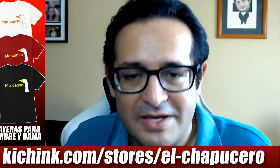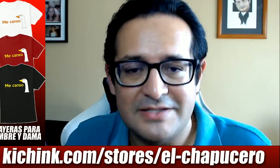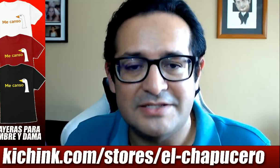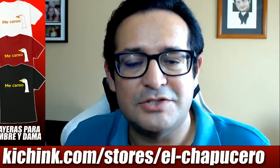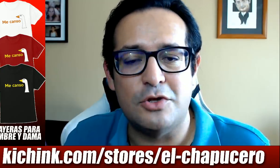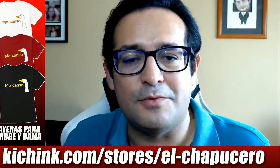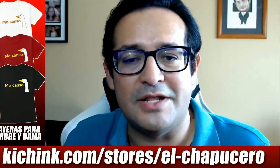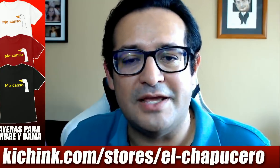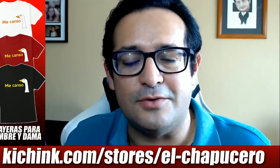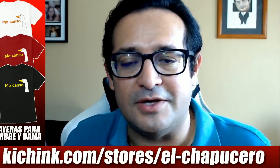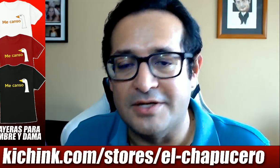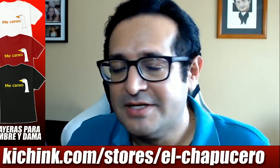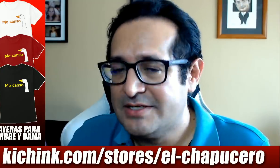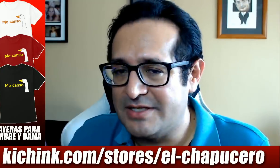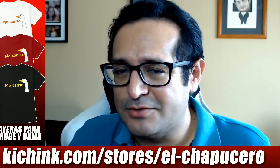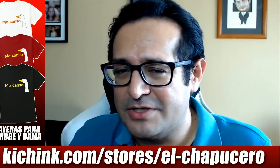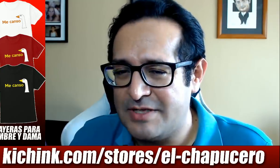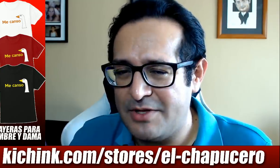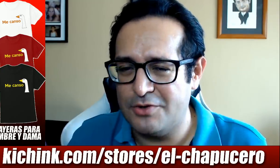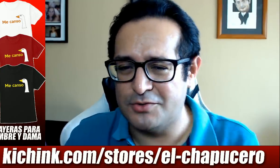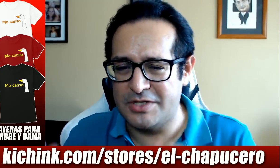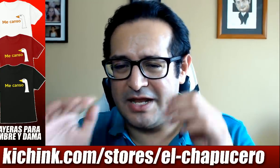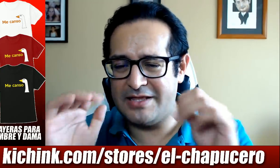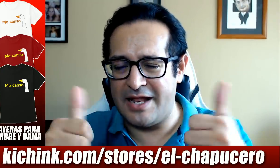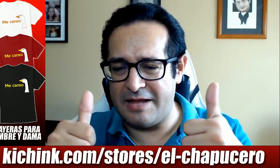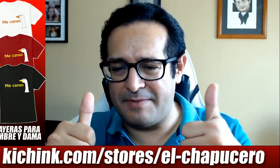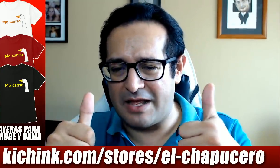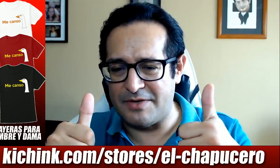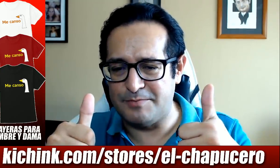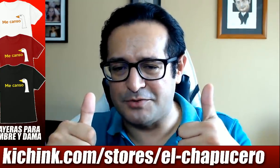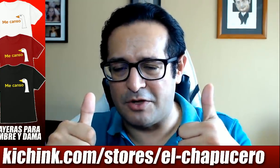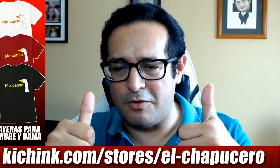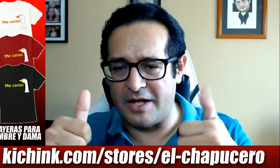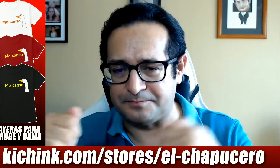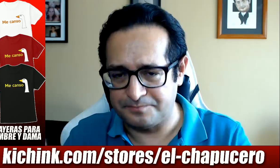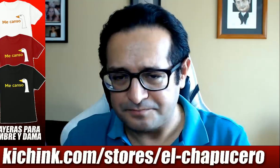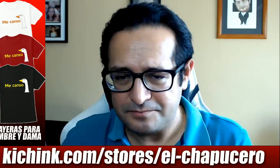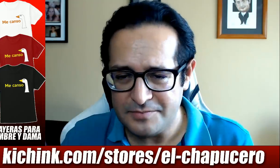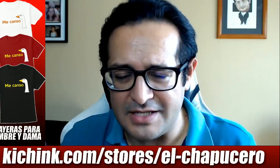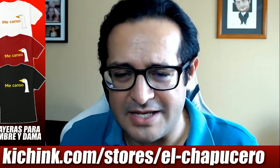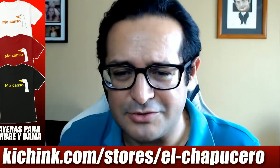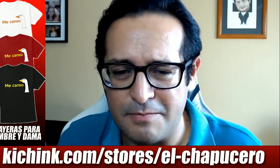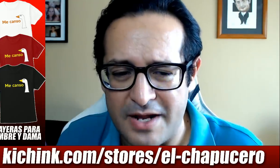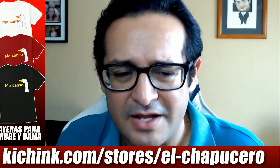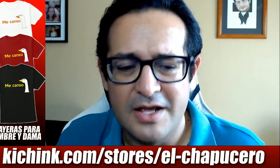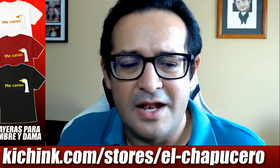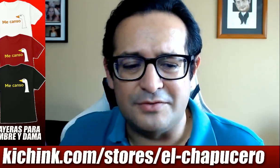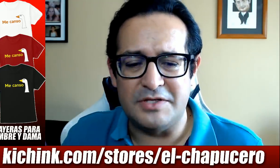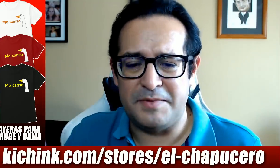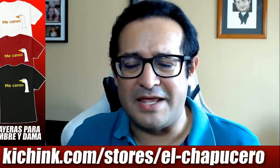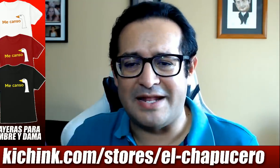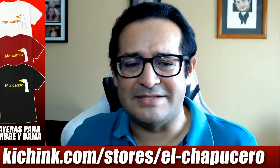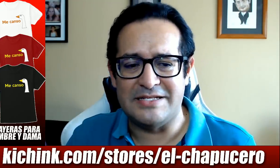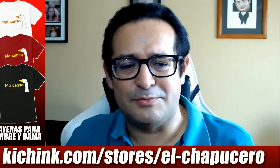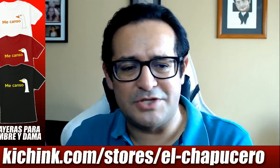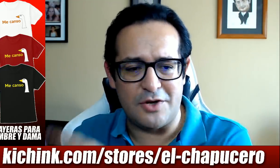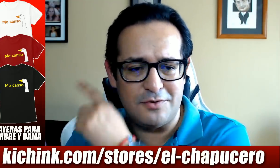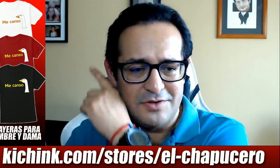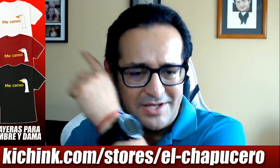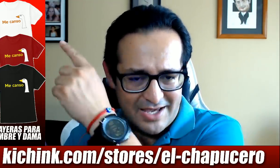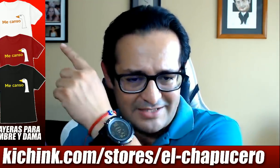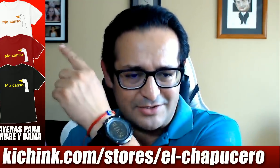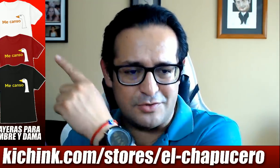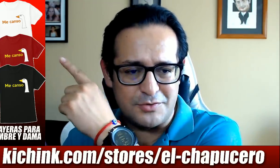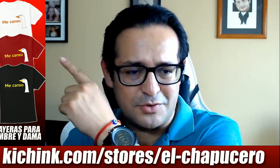amigos y amigas eso es todo por el día de hoy si te gustó este vídeo suscríbete al like para que más personas lo vean si quieres comprar las nuevas playeras de el chapucero